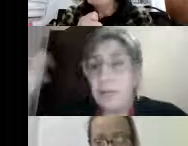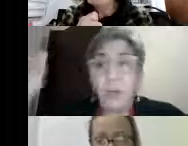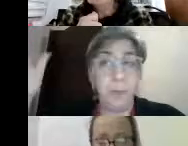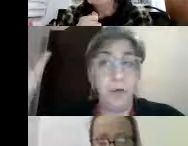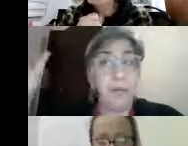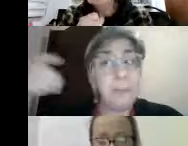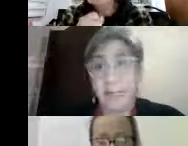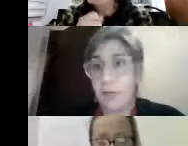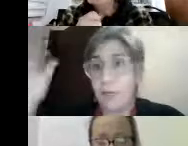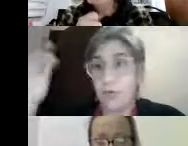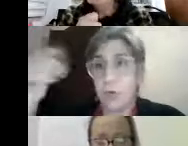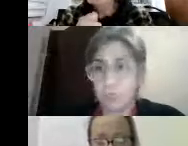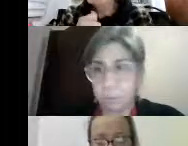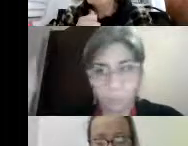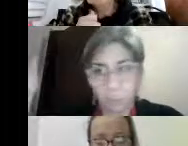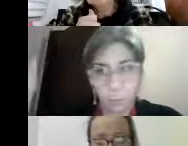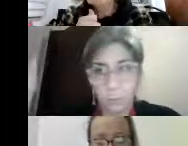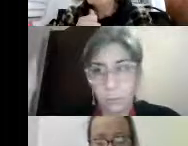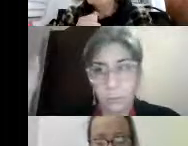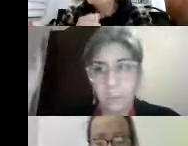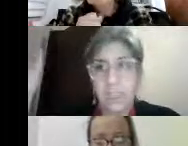algún efecto, pero realmente no